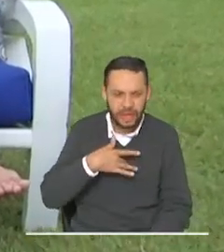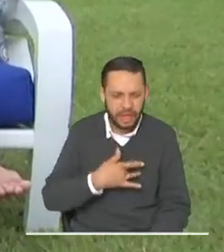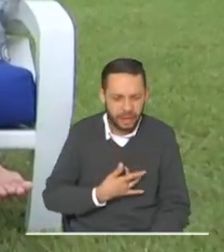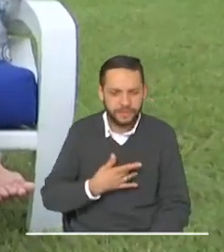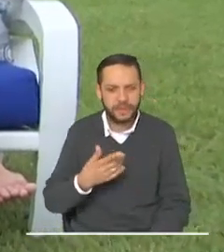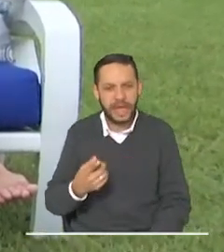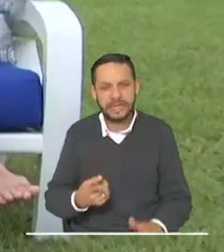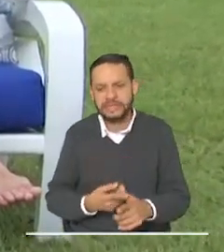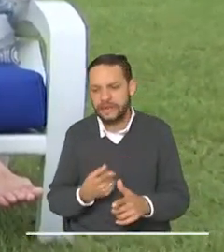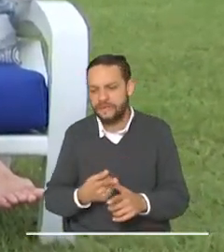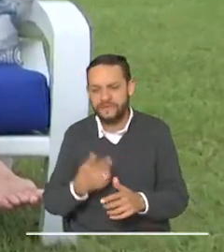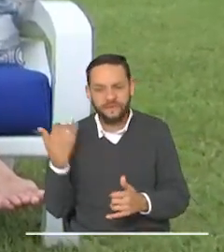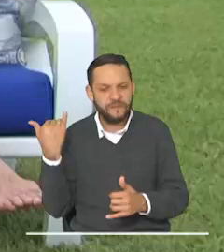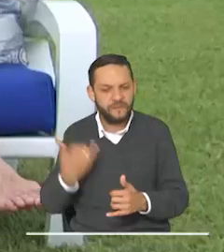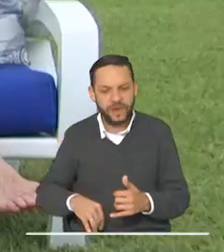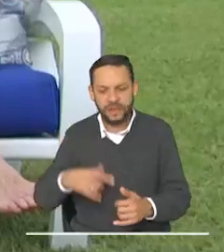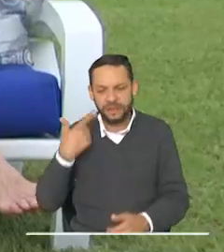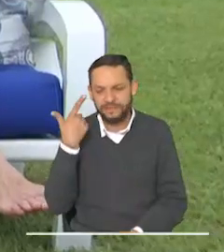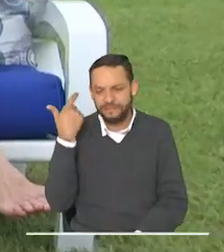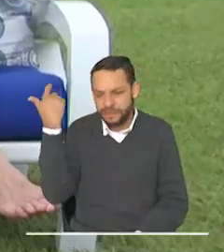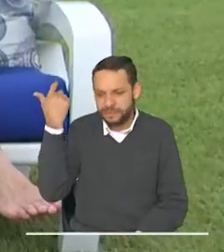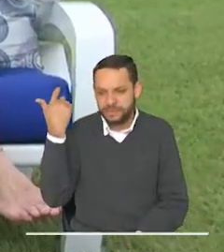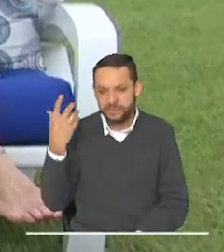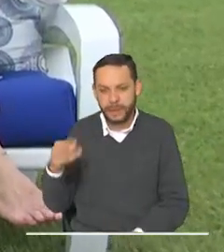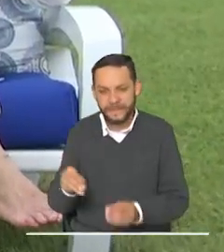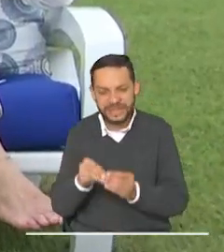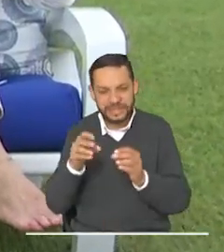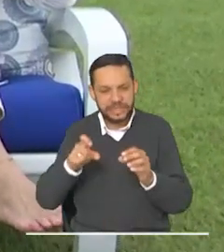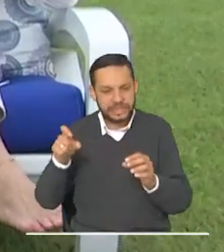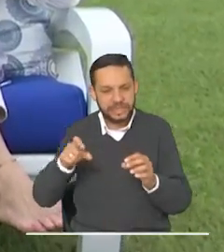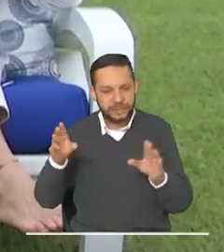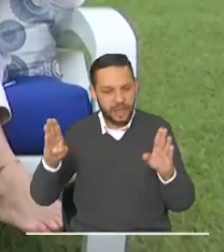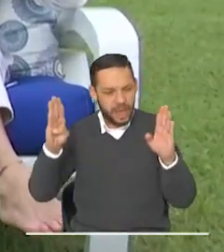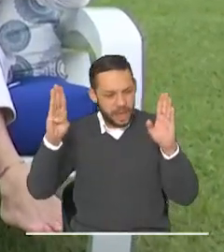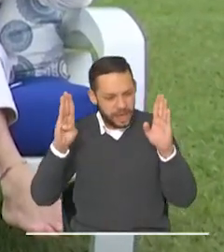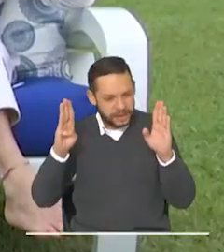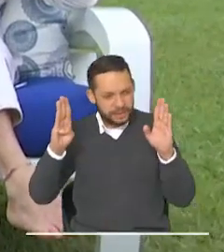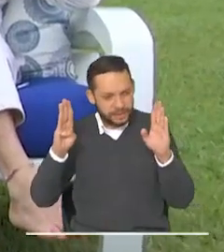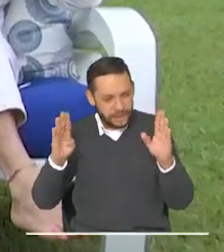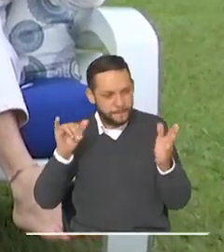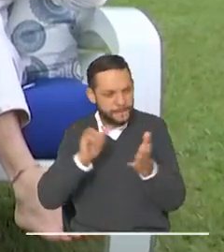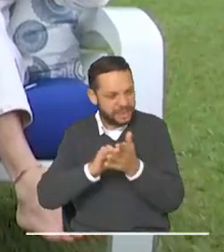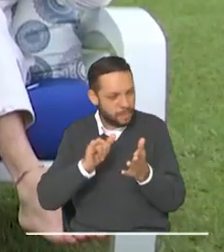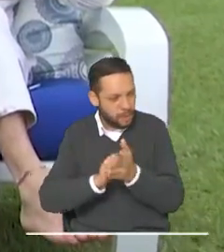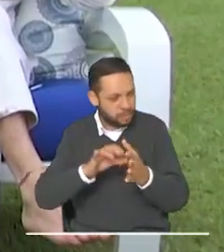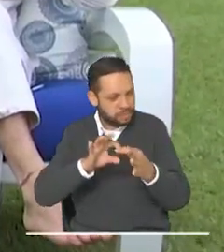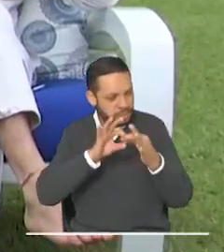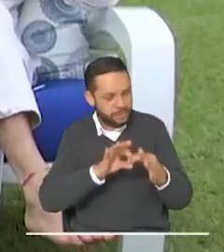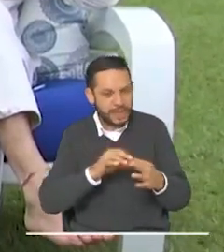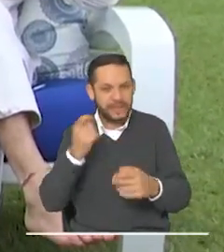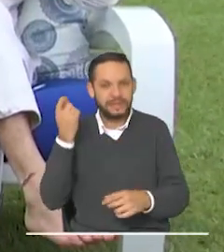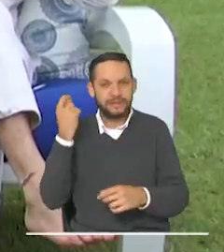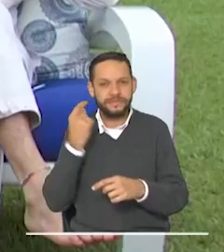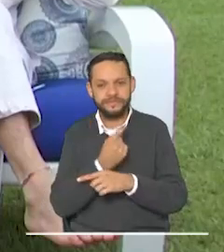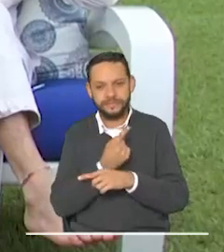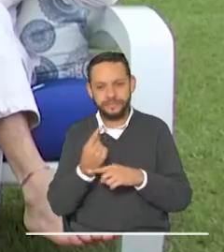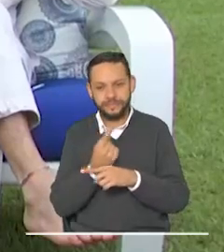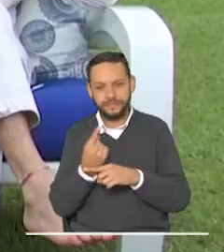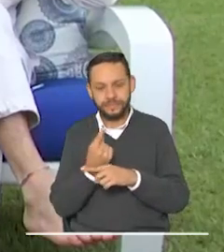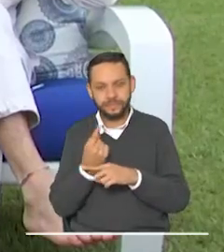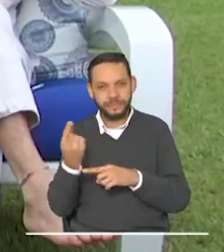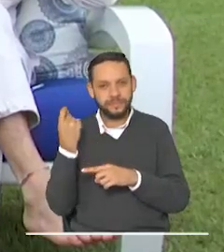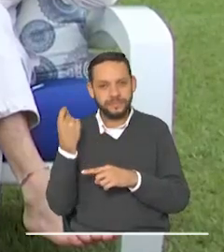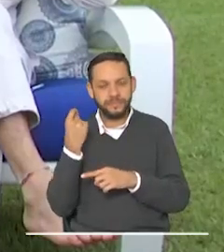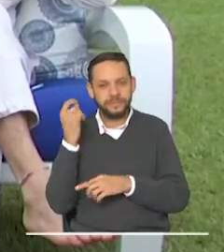terminan suicidándose esto nos tiene que llamar la atención las estas en la semana pasada se suicidó un terapeuta muy